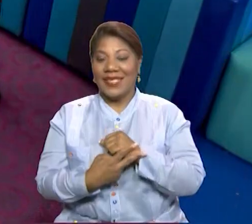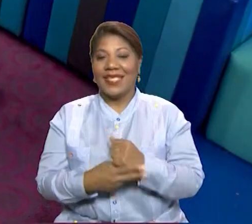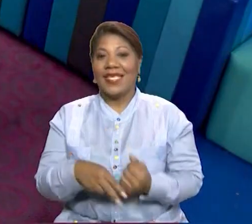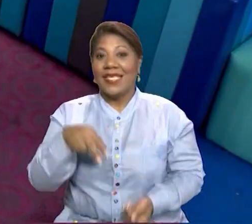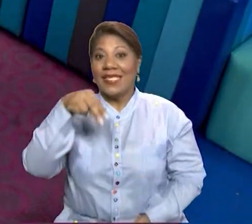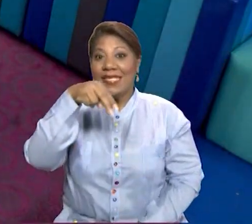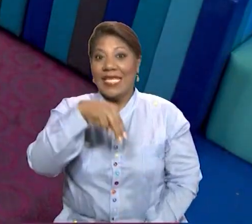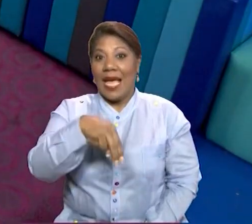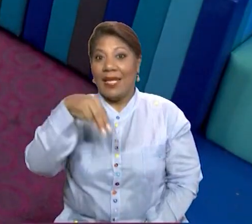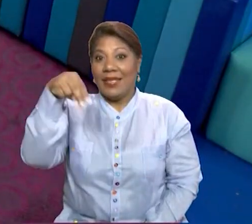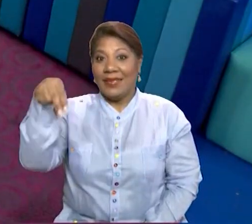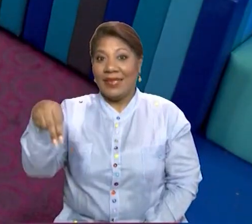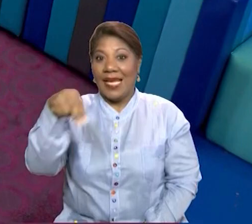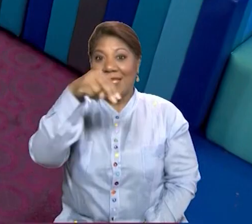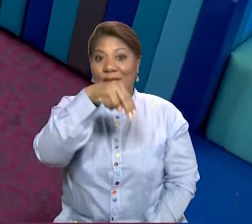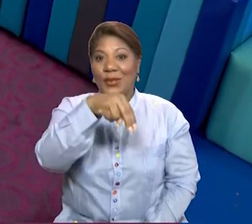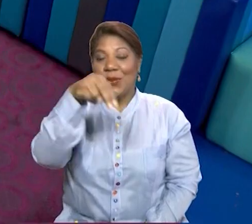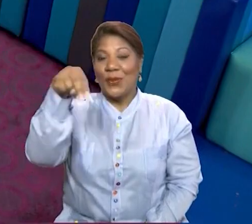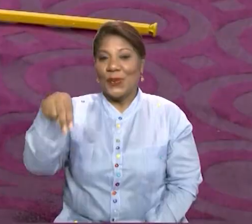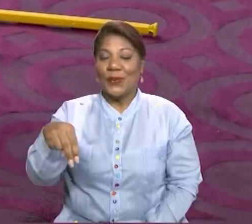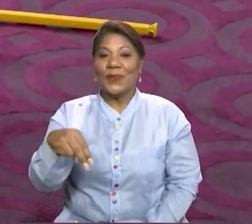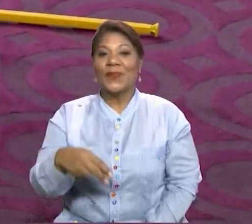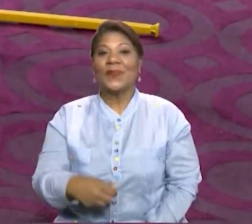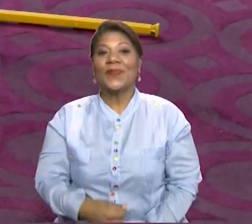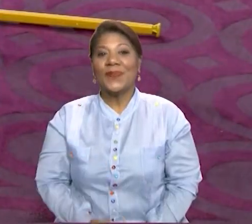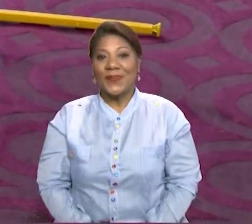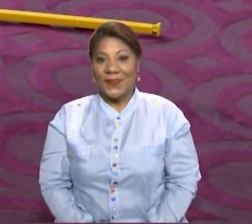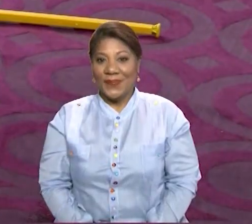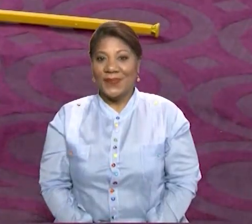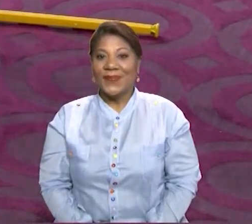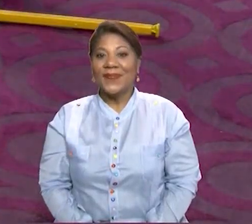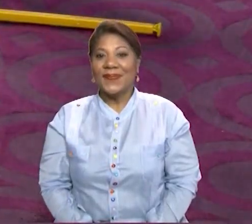1, 2, 3, 4. Regresamos. Una más.